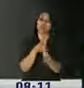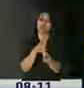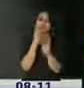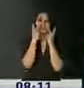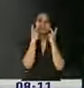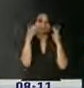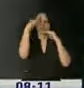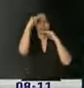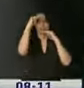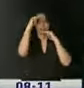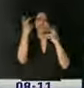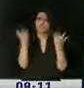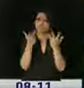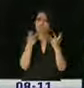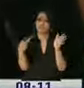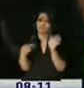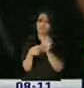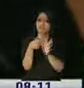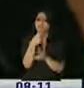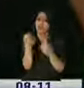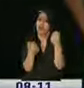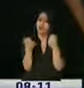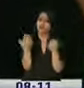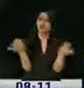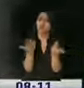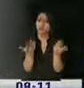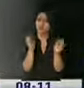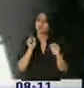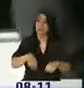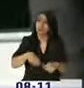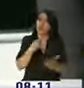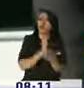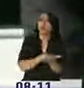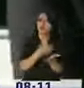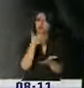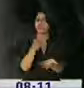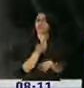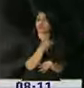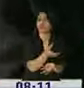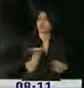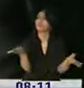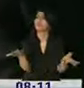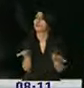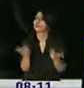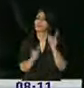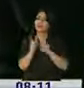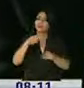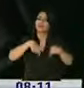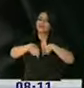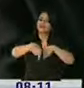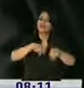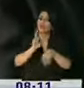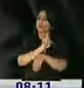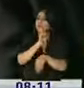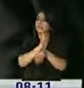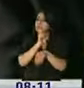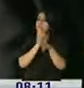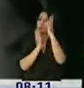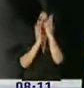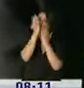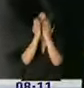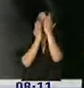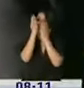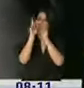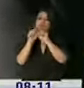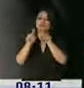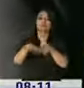noticiero dónde se coloca este dispositivo y dónde lo pueden también adquirir los usuarios que utilizan este peaje. Son los que vienen desde los diferentes